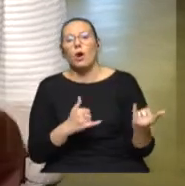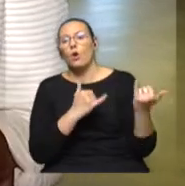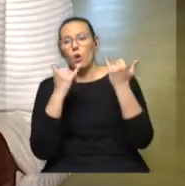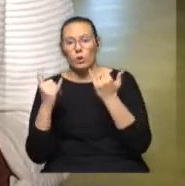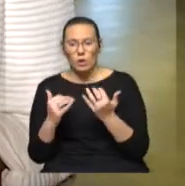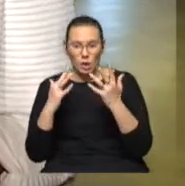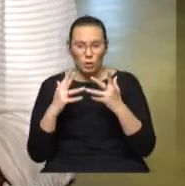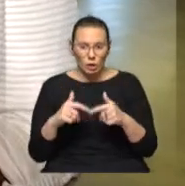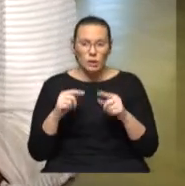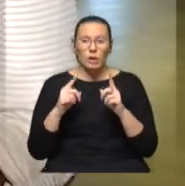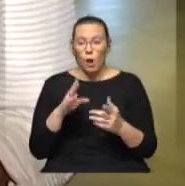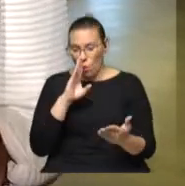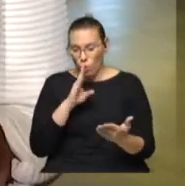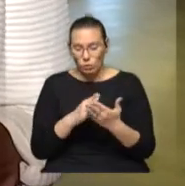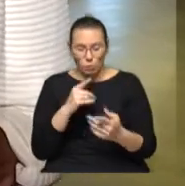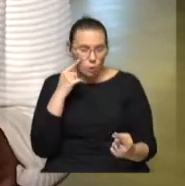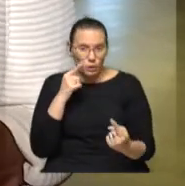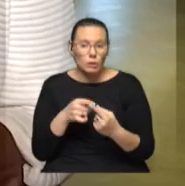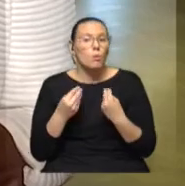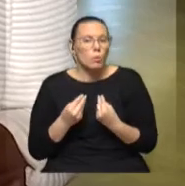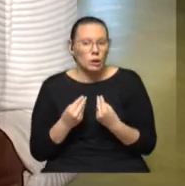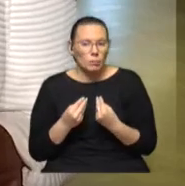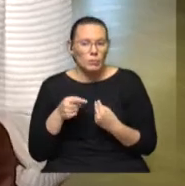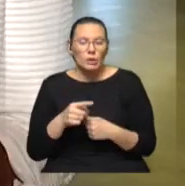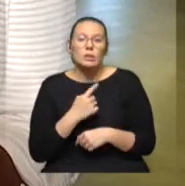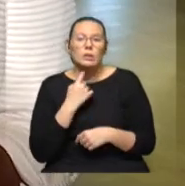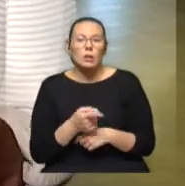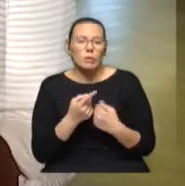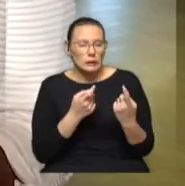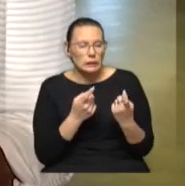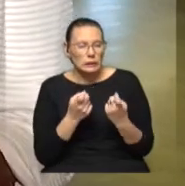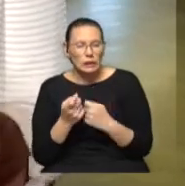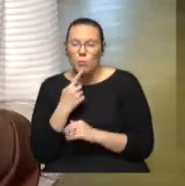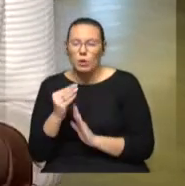por supuesto el fin último es que esto sirva para nutrir las